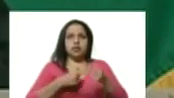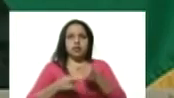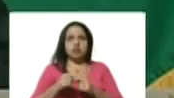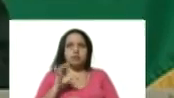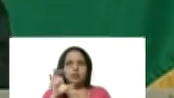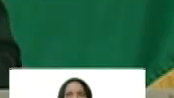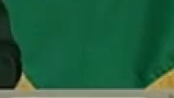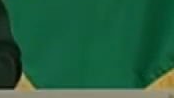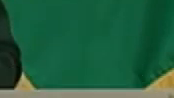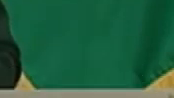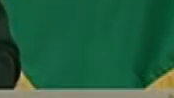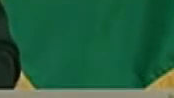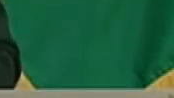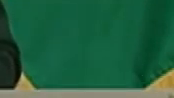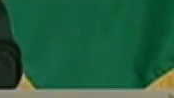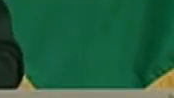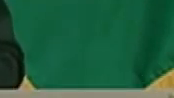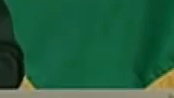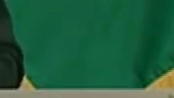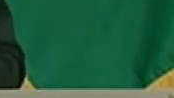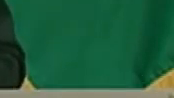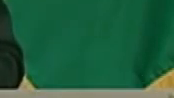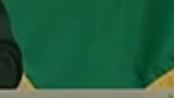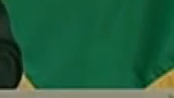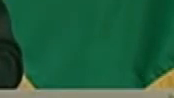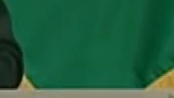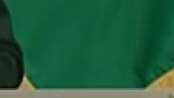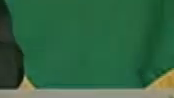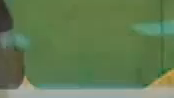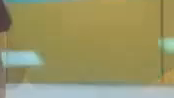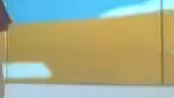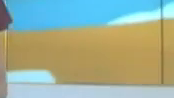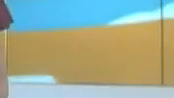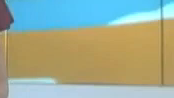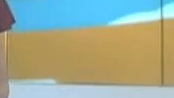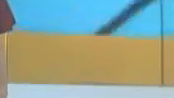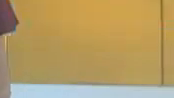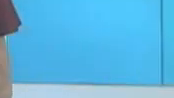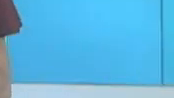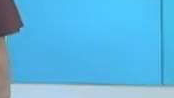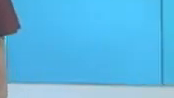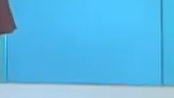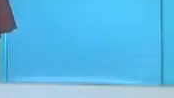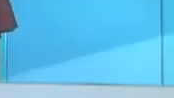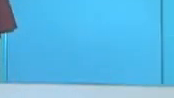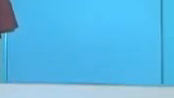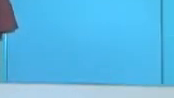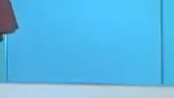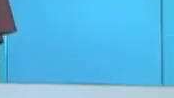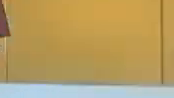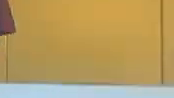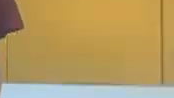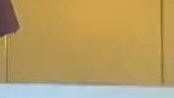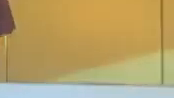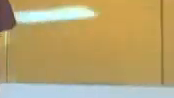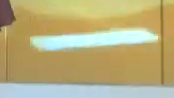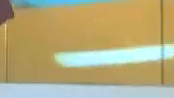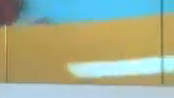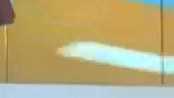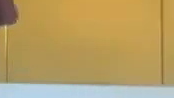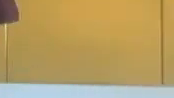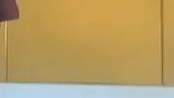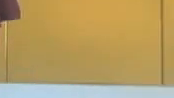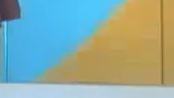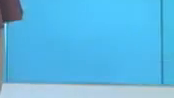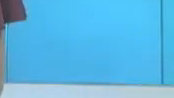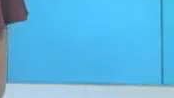Inversión Extranjera de Cuba, Rodrigo Malmierca. Compañeros, hermanos, tienen la palabra. Muchas gracias por esta información. Esta es